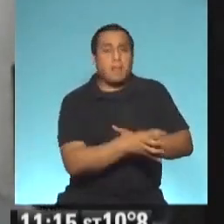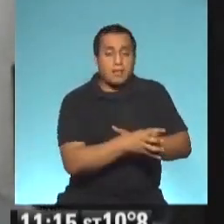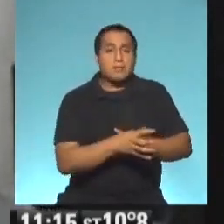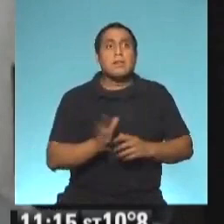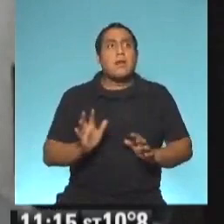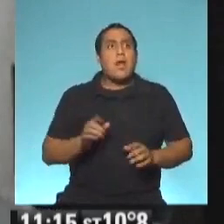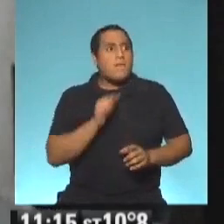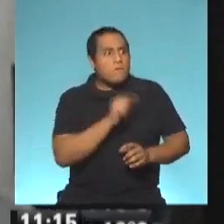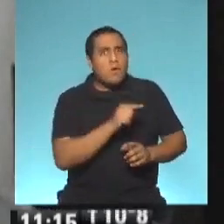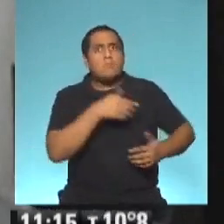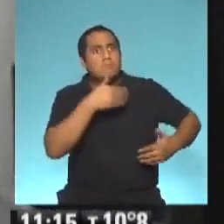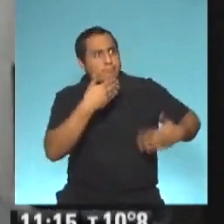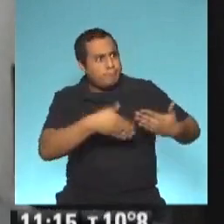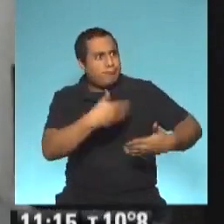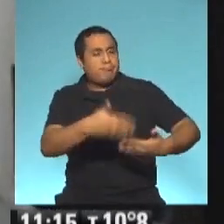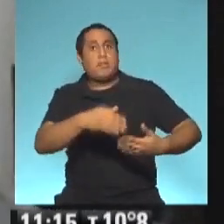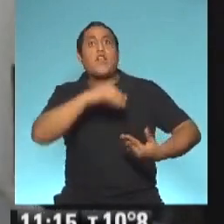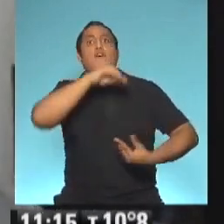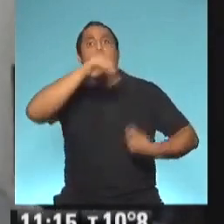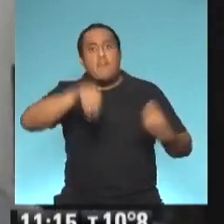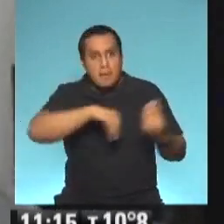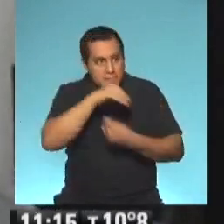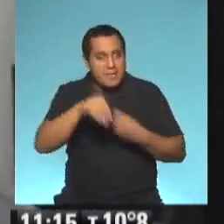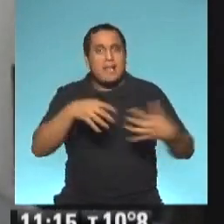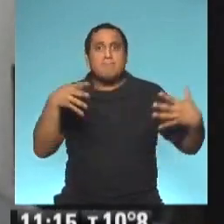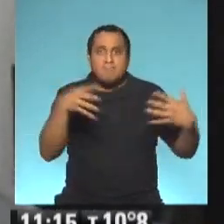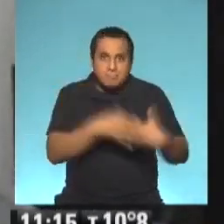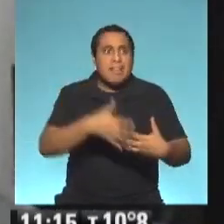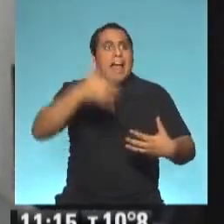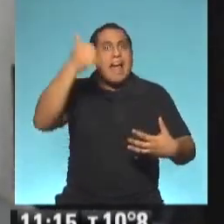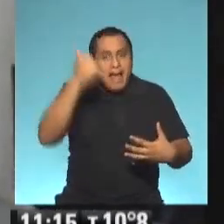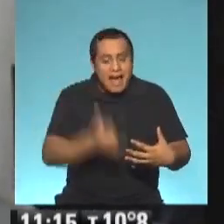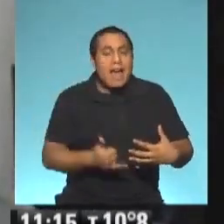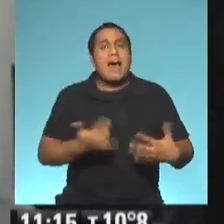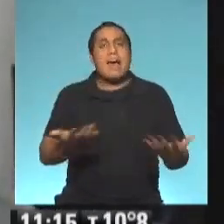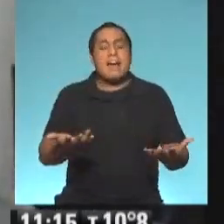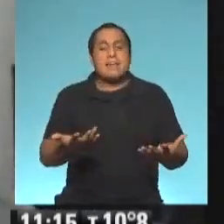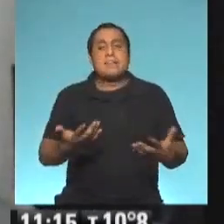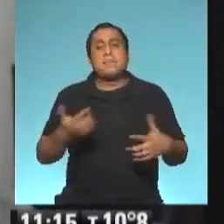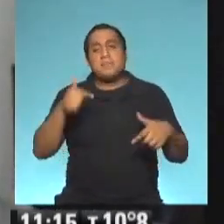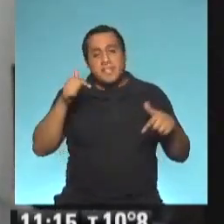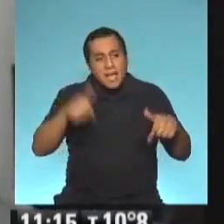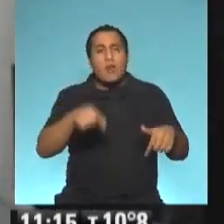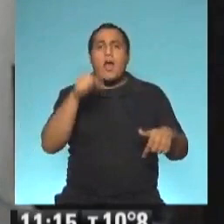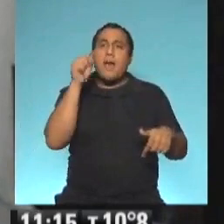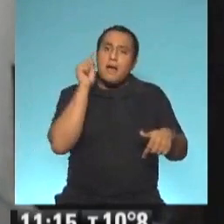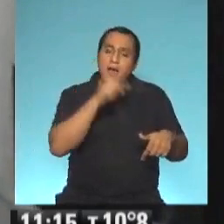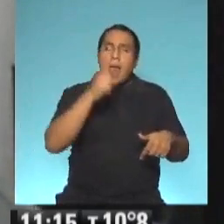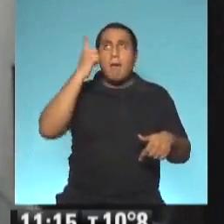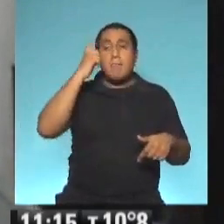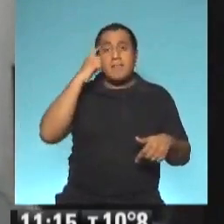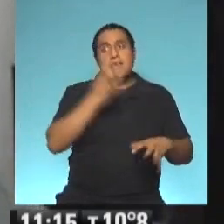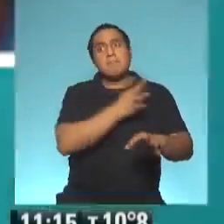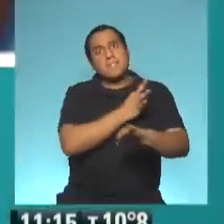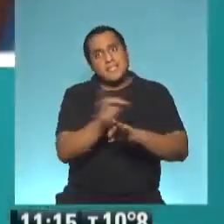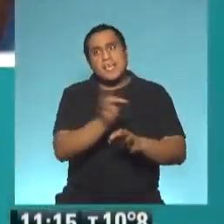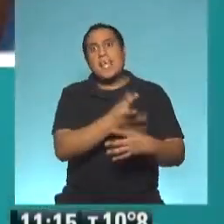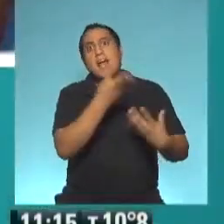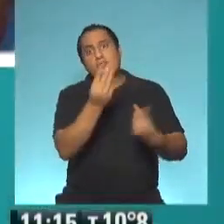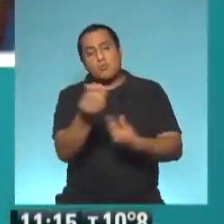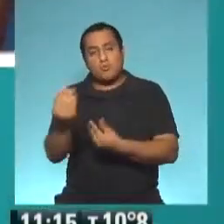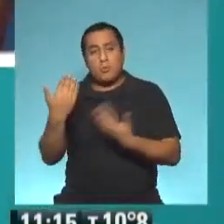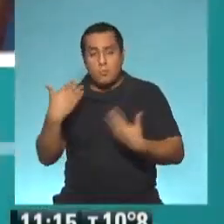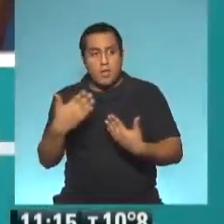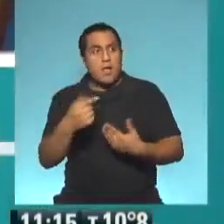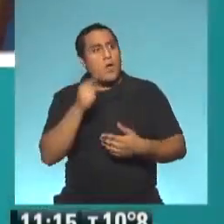trabajo, esta devolución, este círculo tan virtuoso, ¿no?, que tiene que ver ahora con esta enseñanza, este aprendizaje, y además fuiste